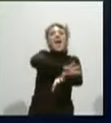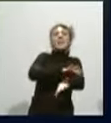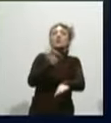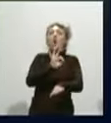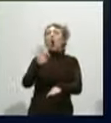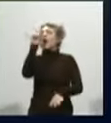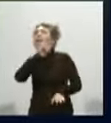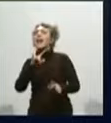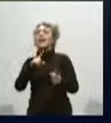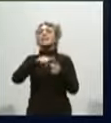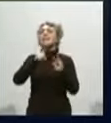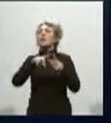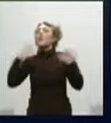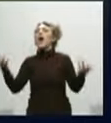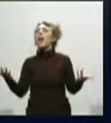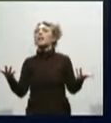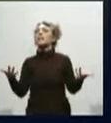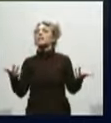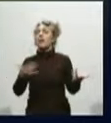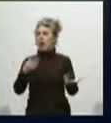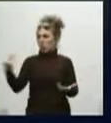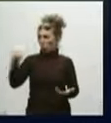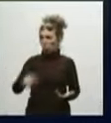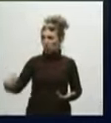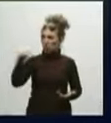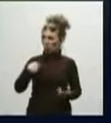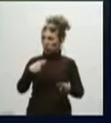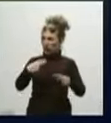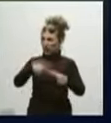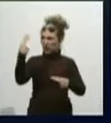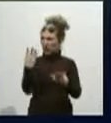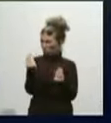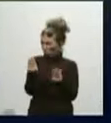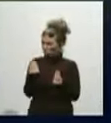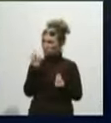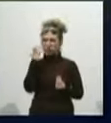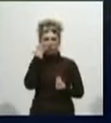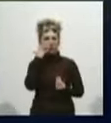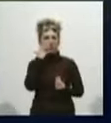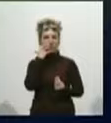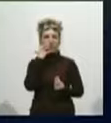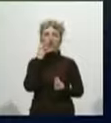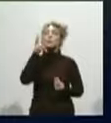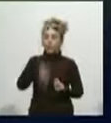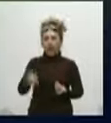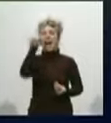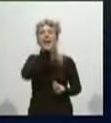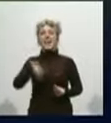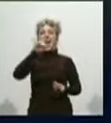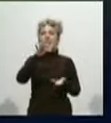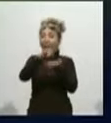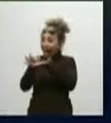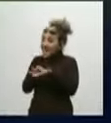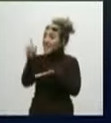Canarias? Y él mosqueado, muy preguntón para ser taxista, tú. Somos de las Islas Canarias. ¡Ay, la